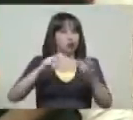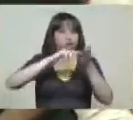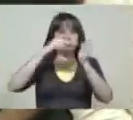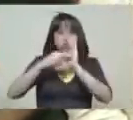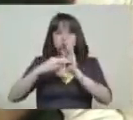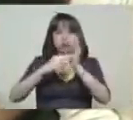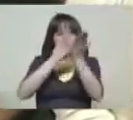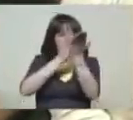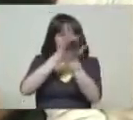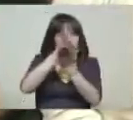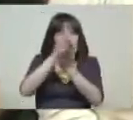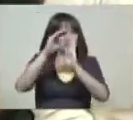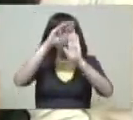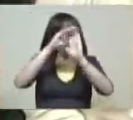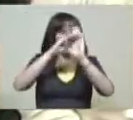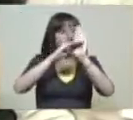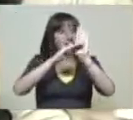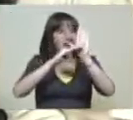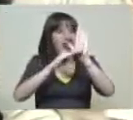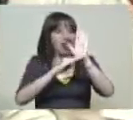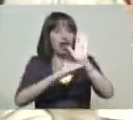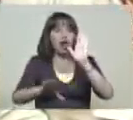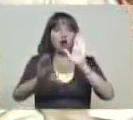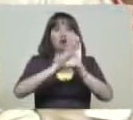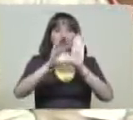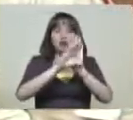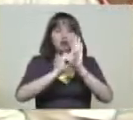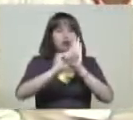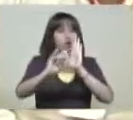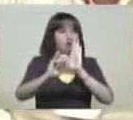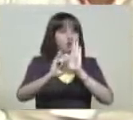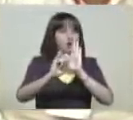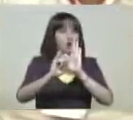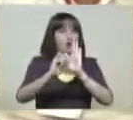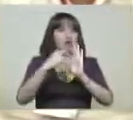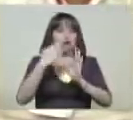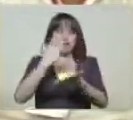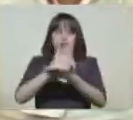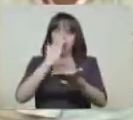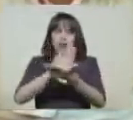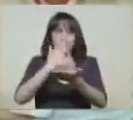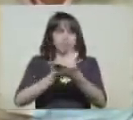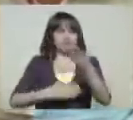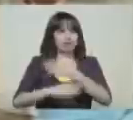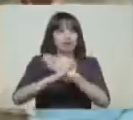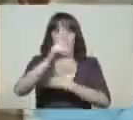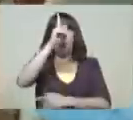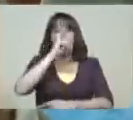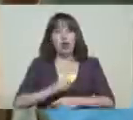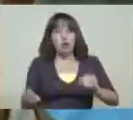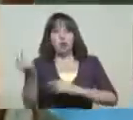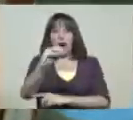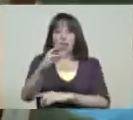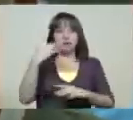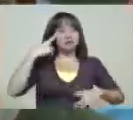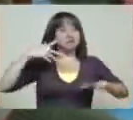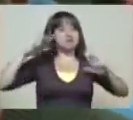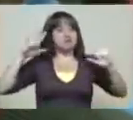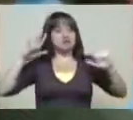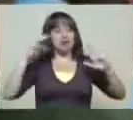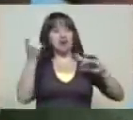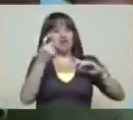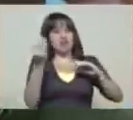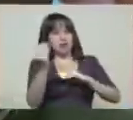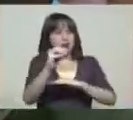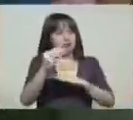también. La constituyente por lo menos va a seguir funcionando, por lo menos un año más, por lo menos. Si hiciera falta,